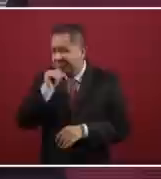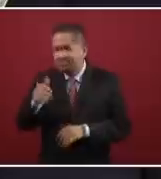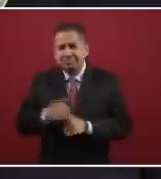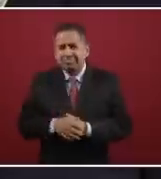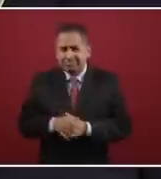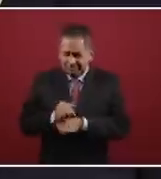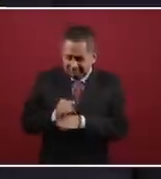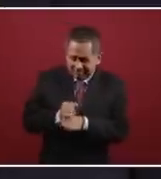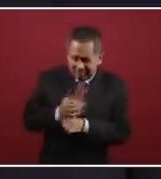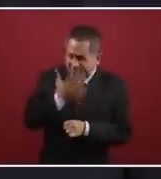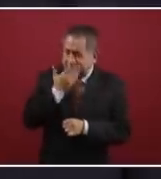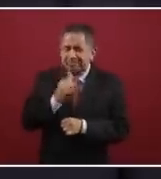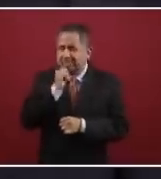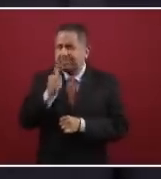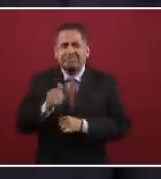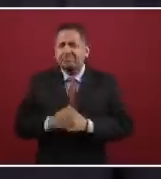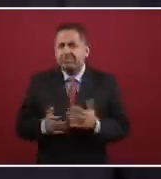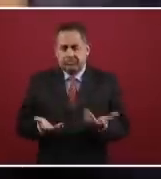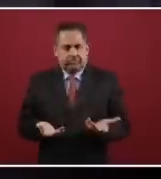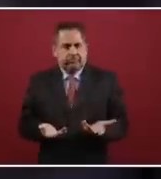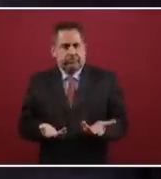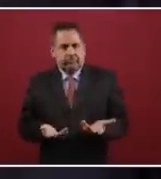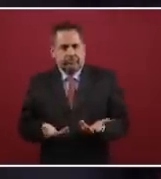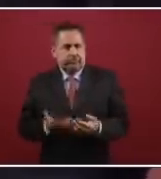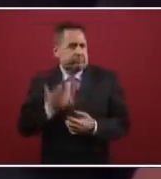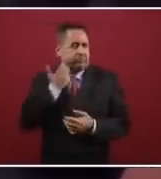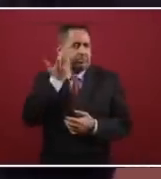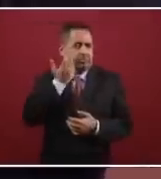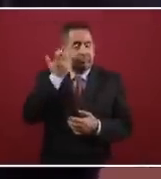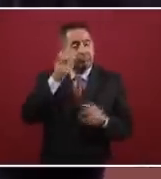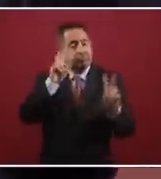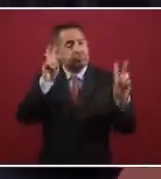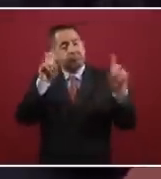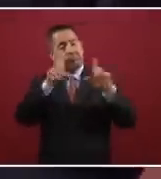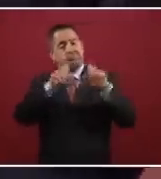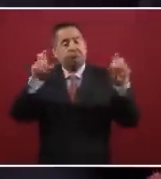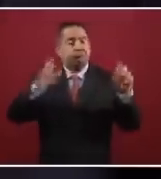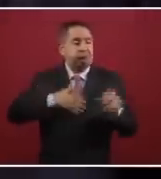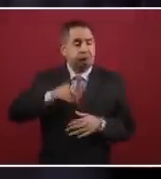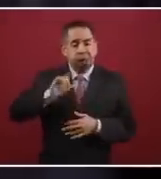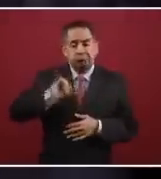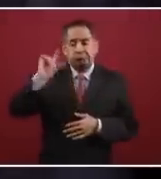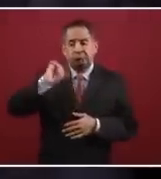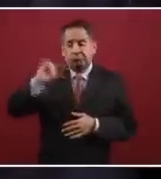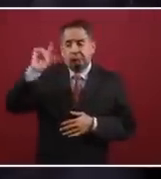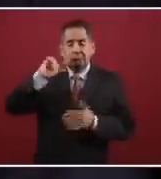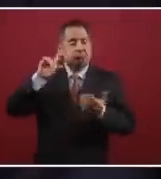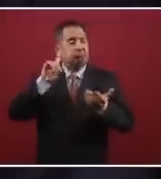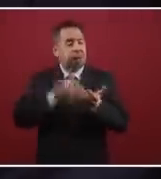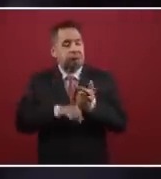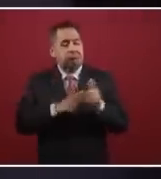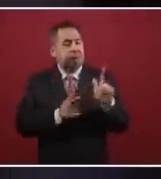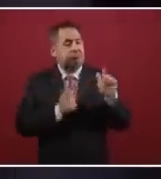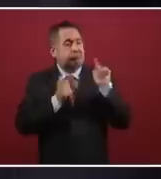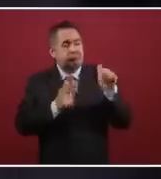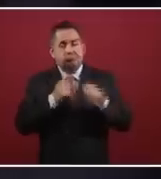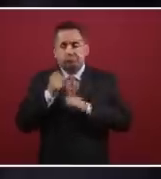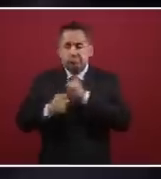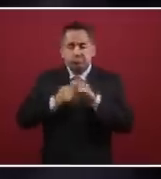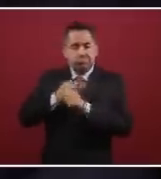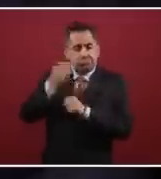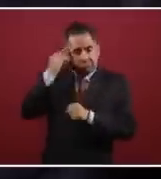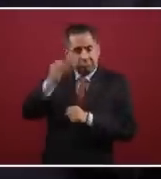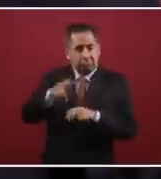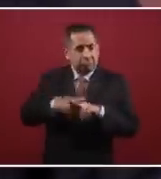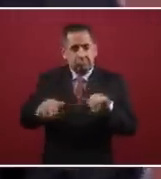realmente investigadores, sino gente famosa que ya tiene tiempo que ni